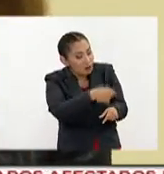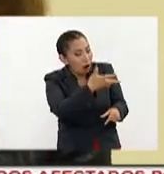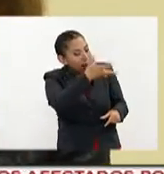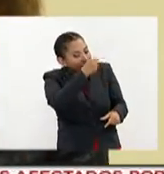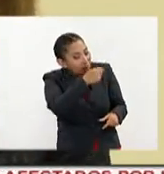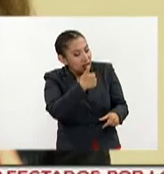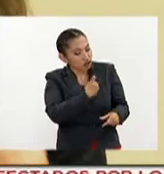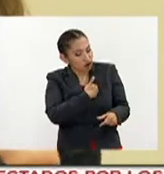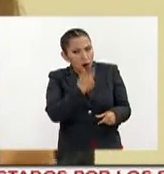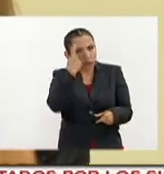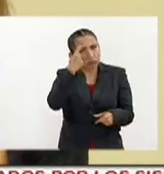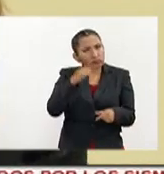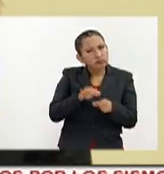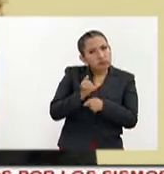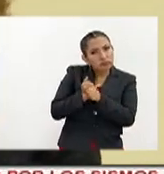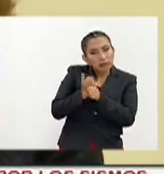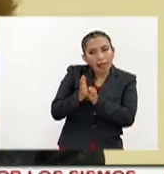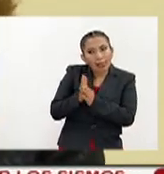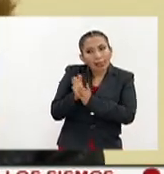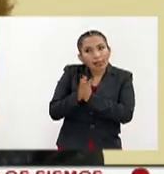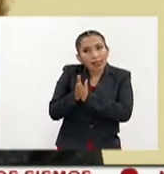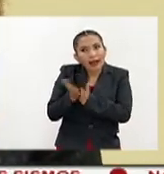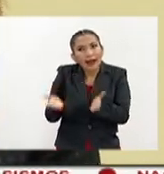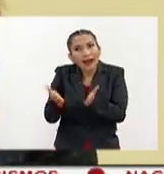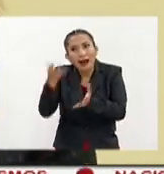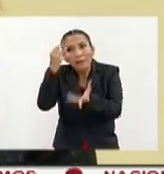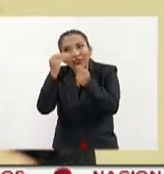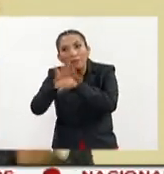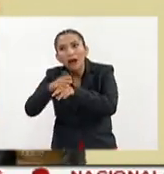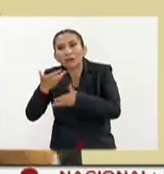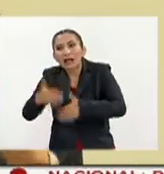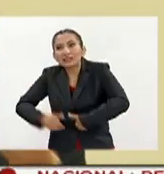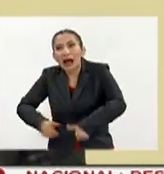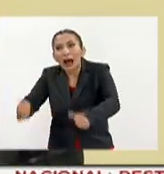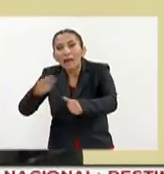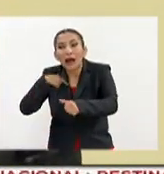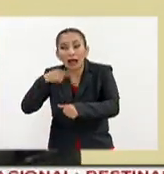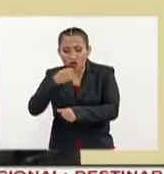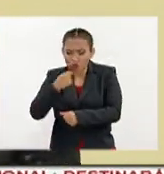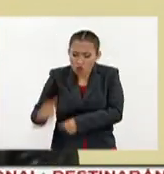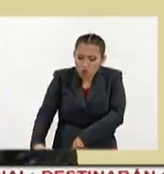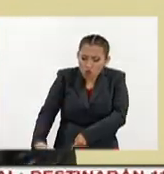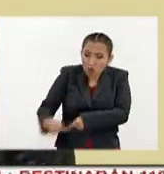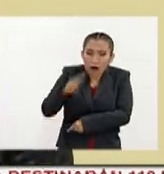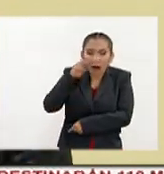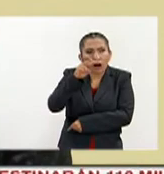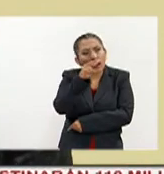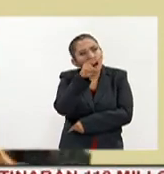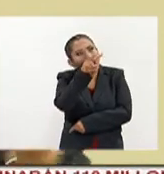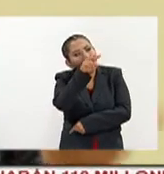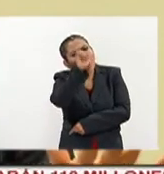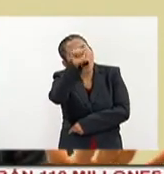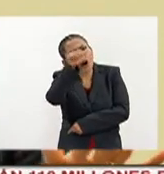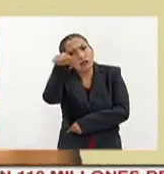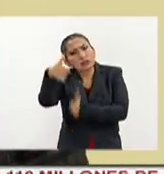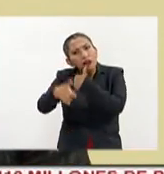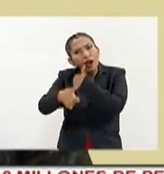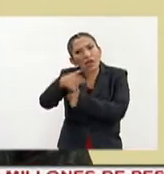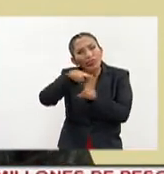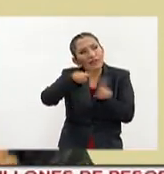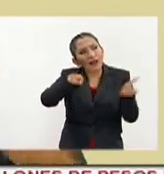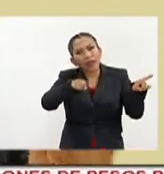aprenda a aprender, que se entusiasme por aprender, pero que además vea desde pequeñito que hay otras